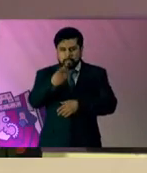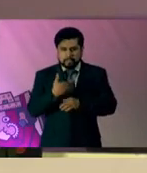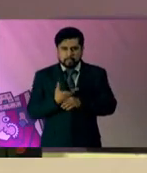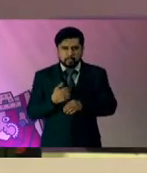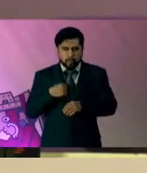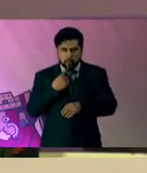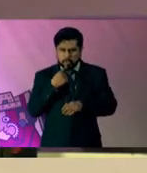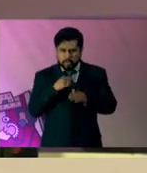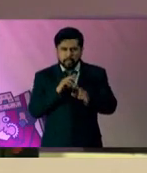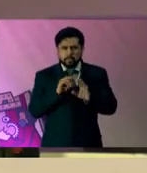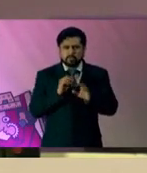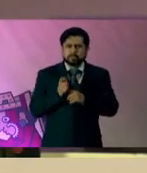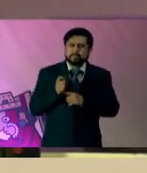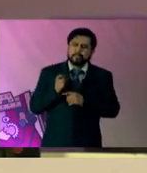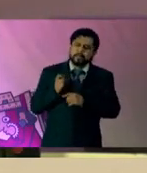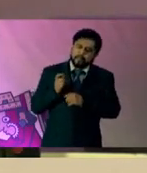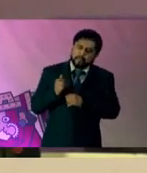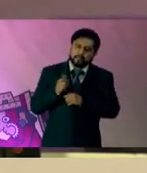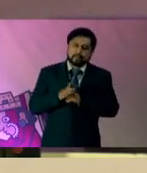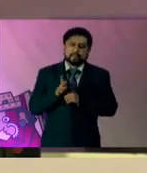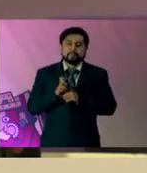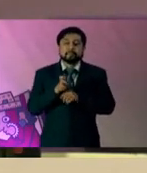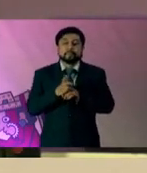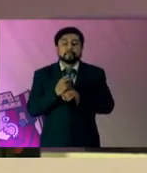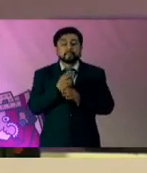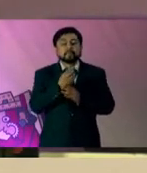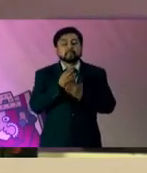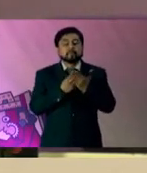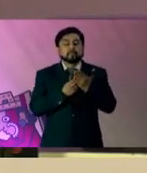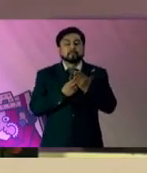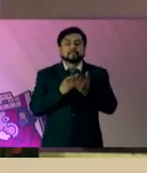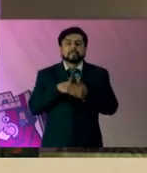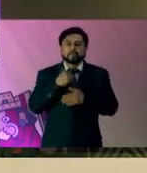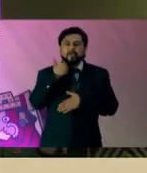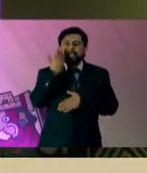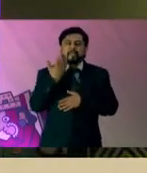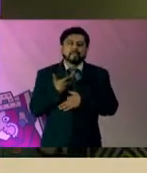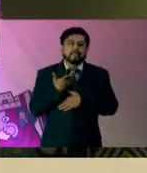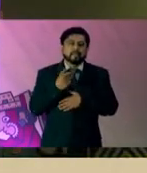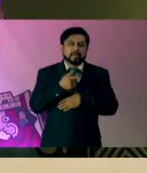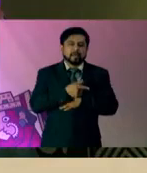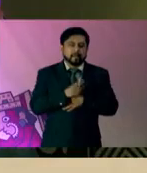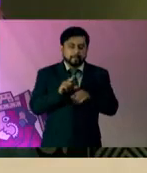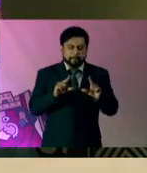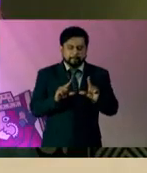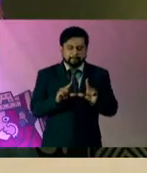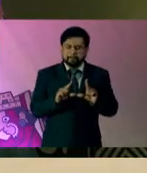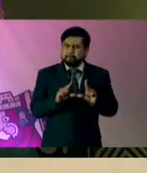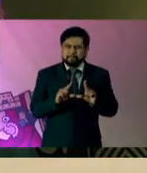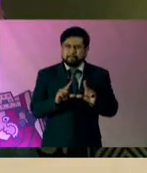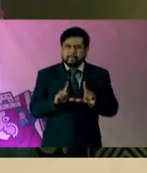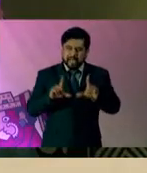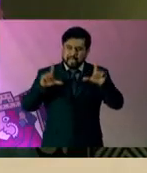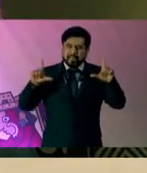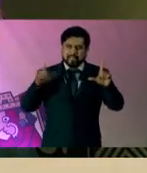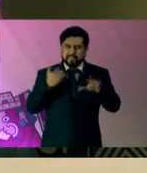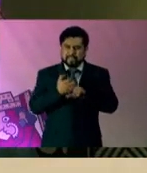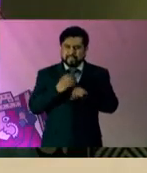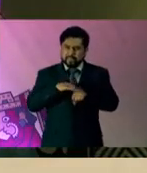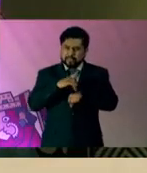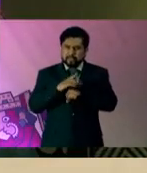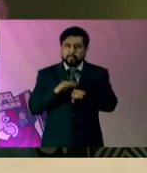bueno sí un poquito ver los dibujos más grandes por por el detalle que le metía a